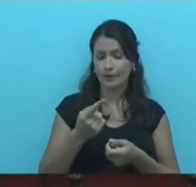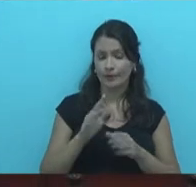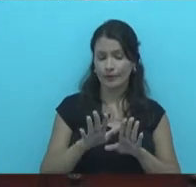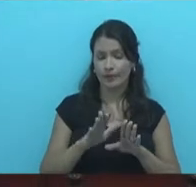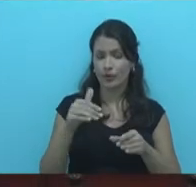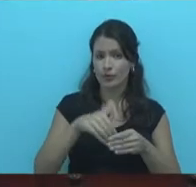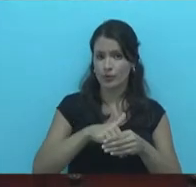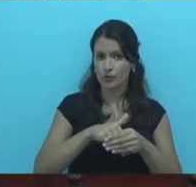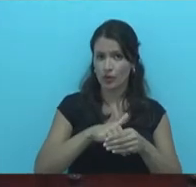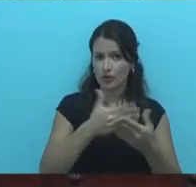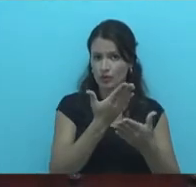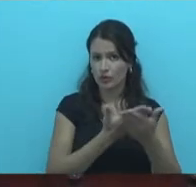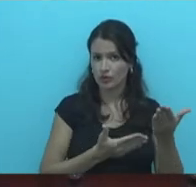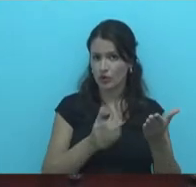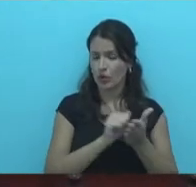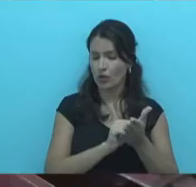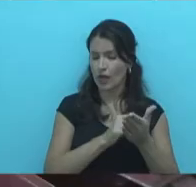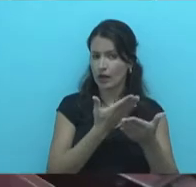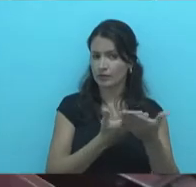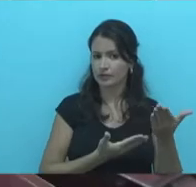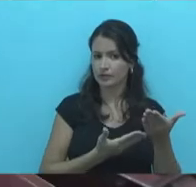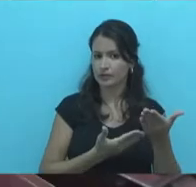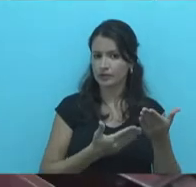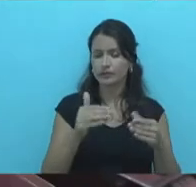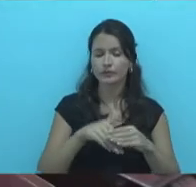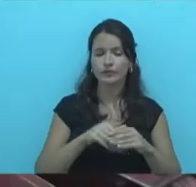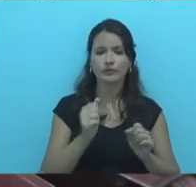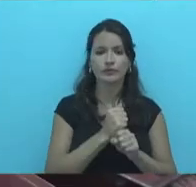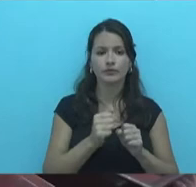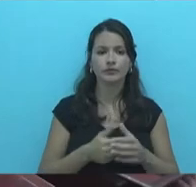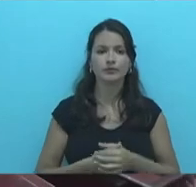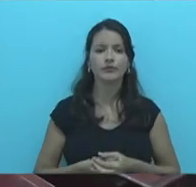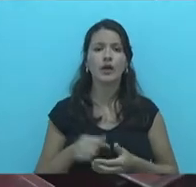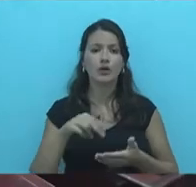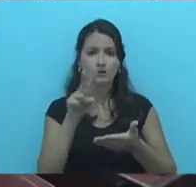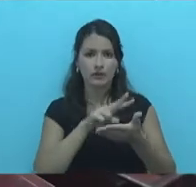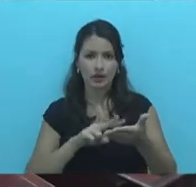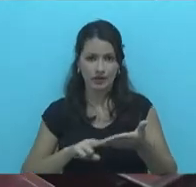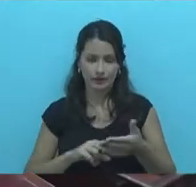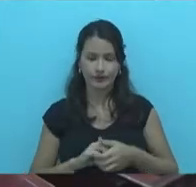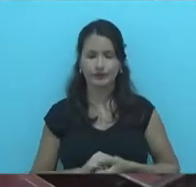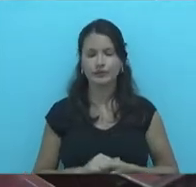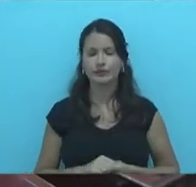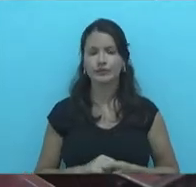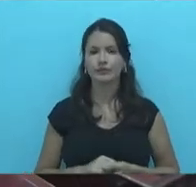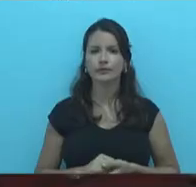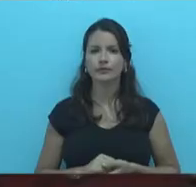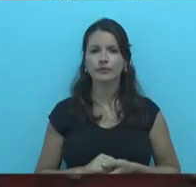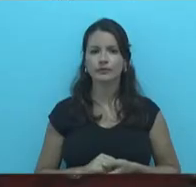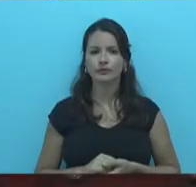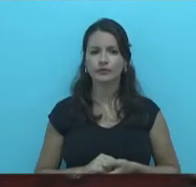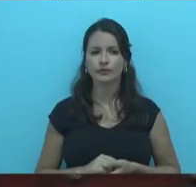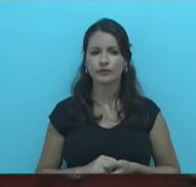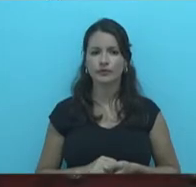nota de ingresada por la Comisión de Asuntos Constitucionales. Aprobado. Se lee por secretaría entonces la nota. Dictamen número